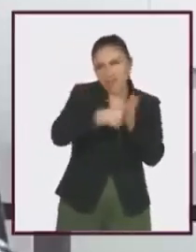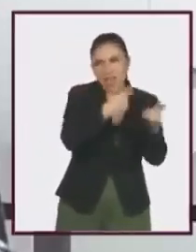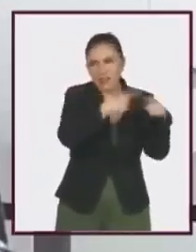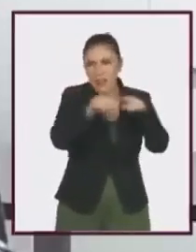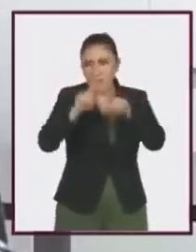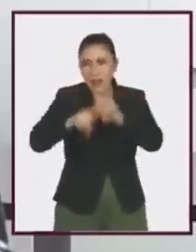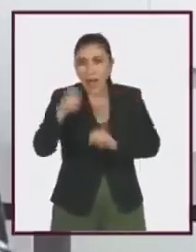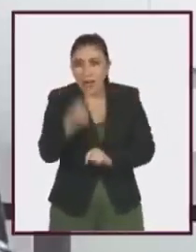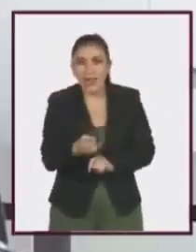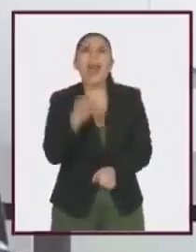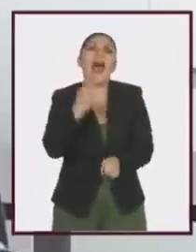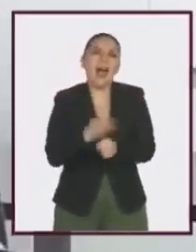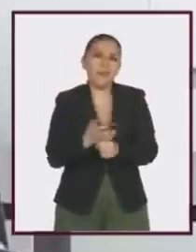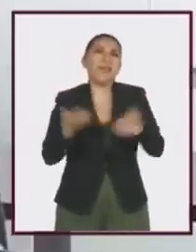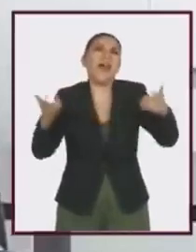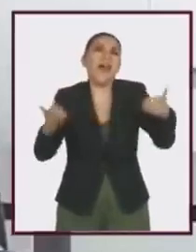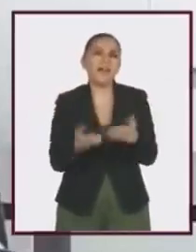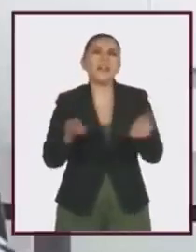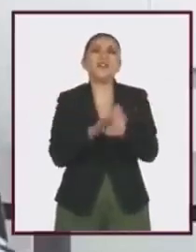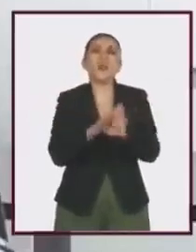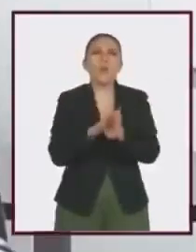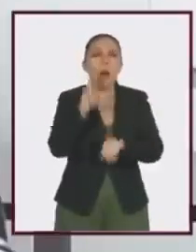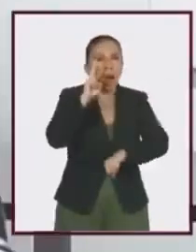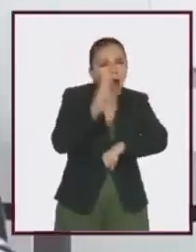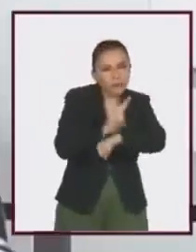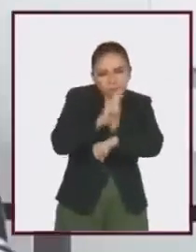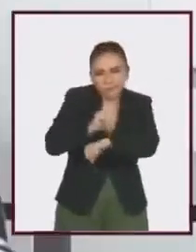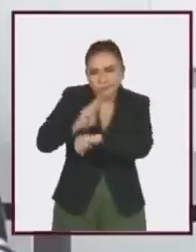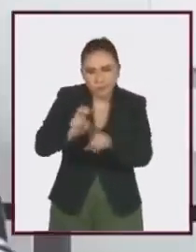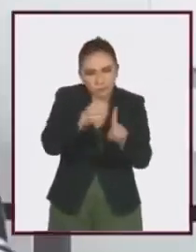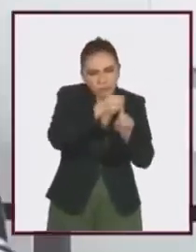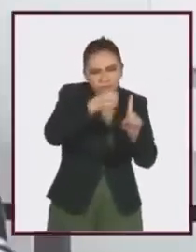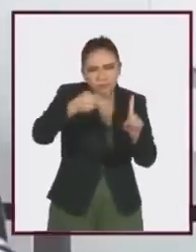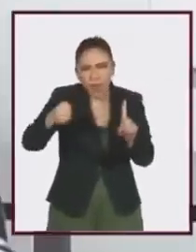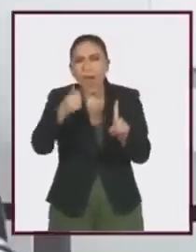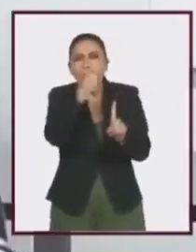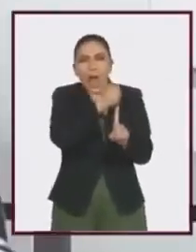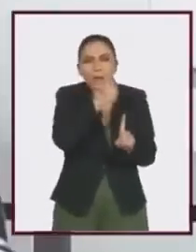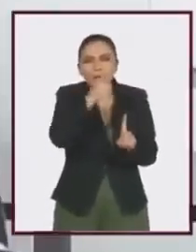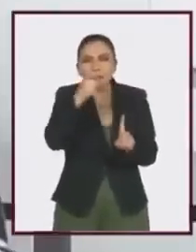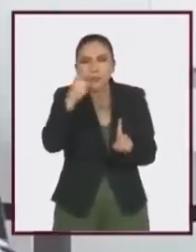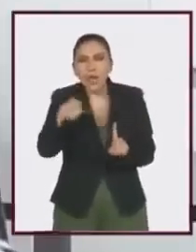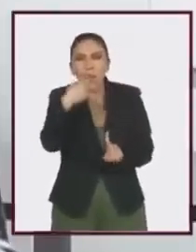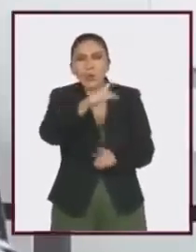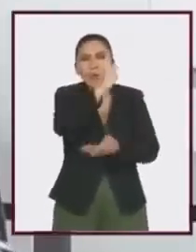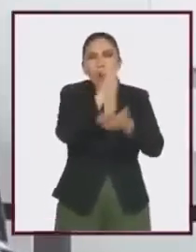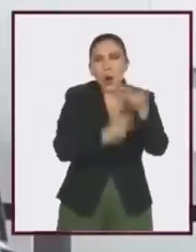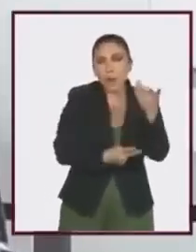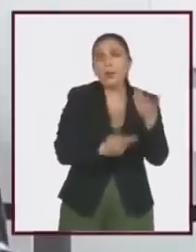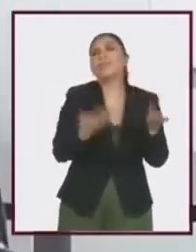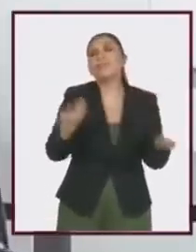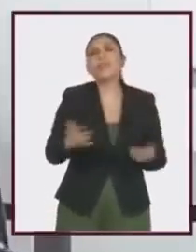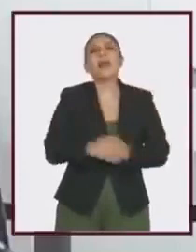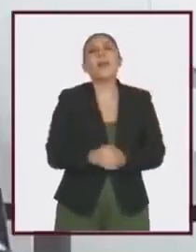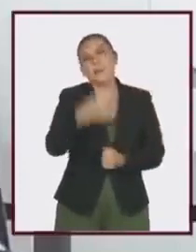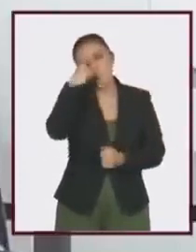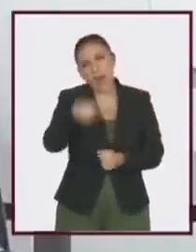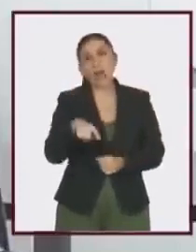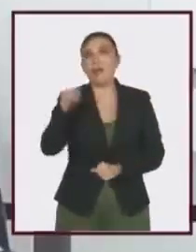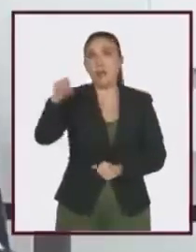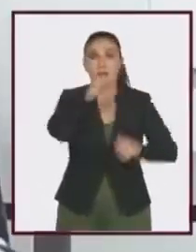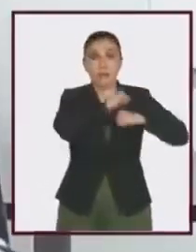está realizando un seguimiento a los mismos, es decir, Mejoredu nos